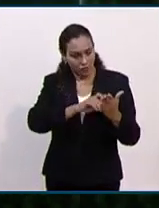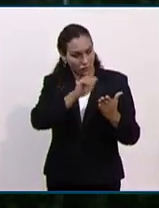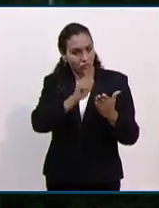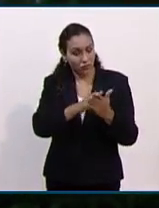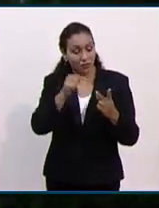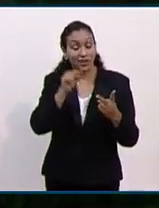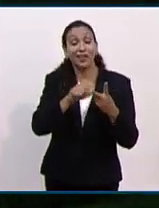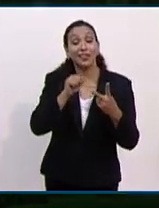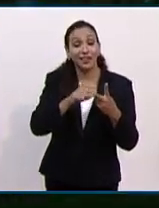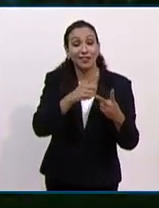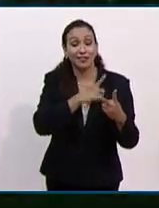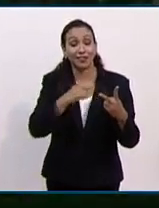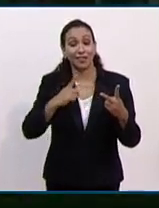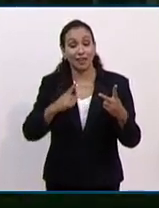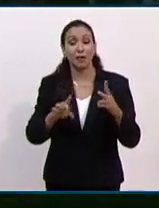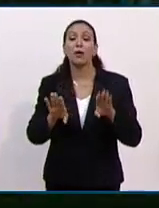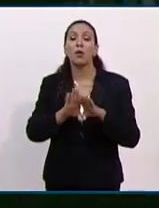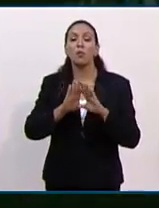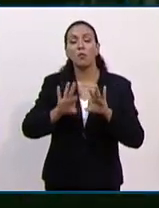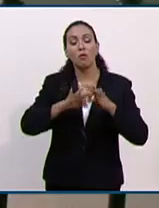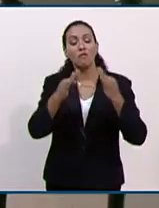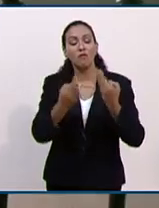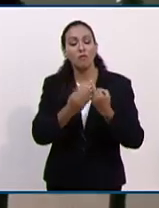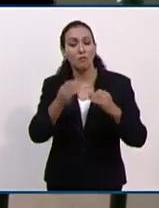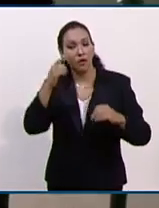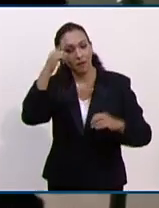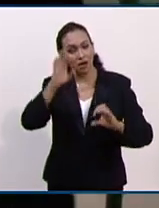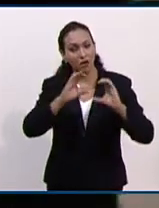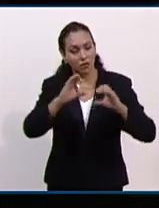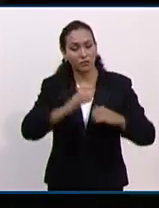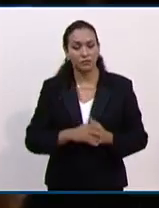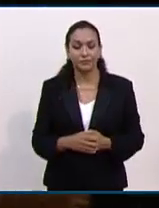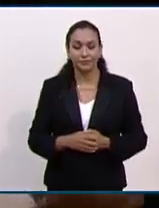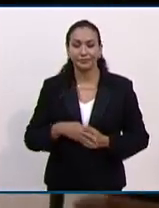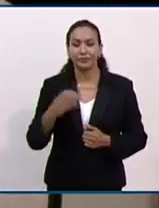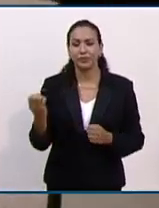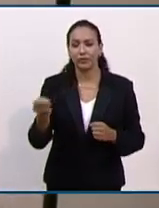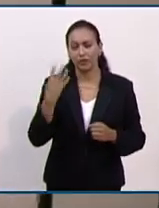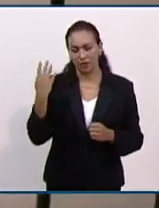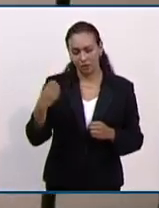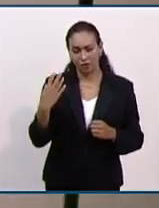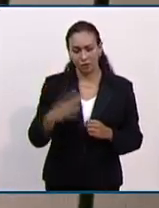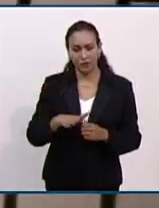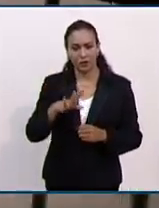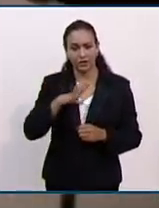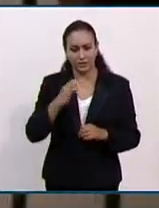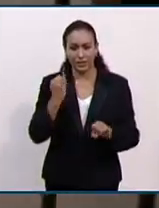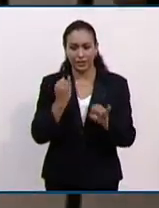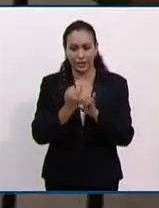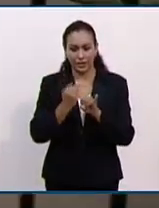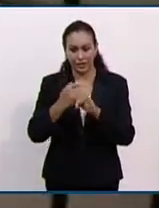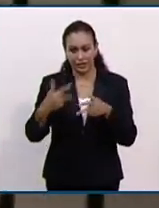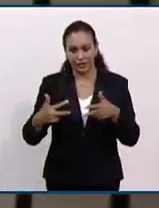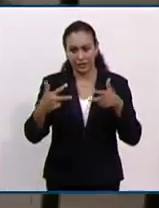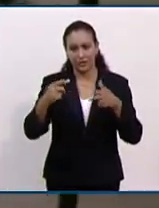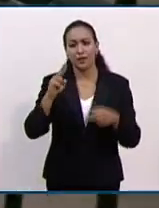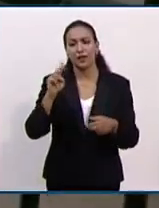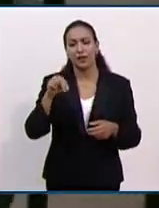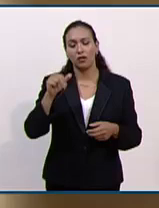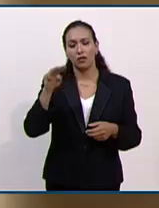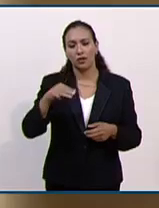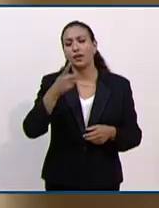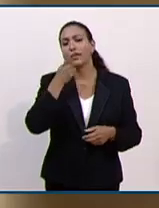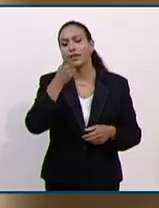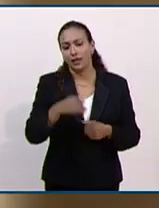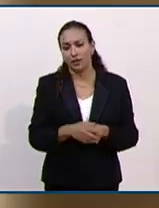debe prevalecer como restricción. En una videoconferencia en el Instituto de Investigaciones Jurídicas de la UNAM, resaltó que en